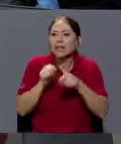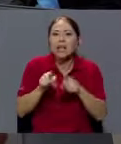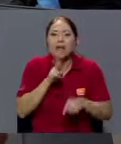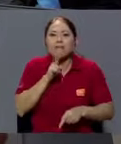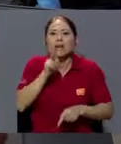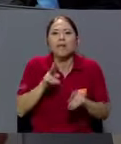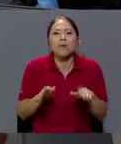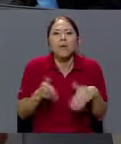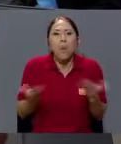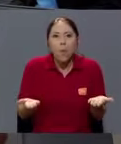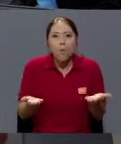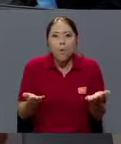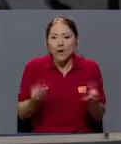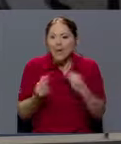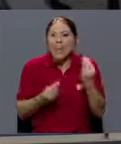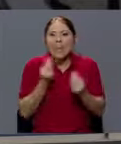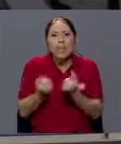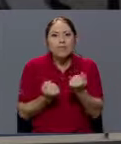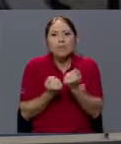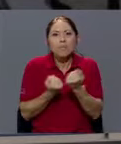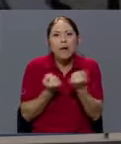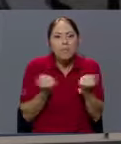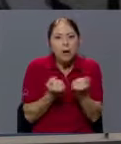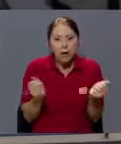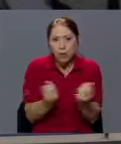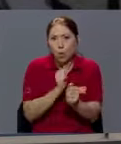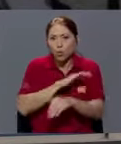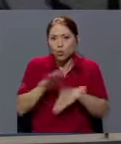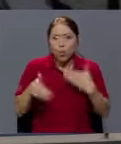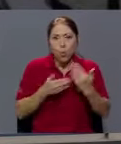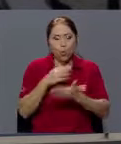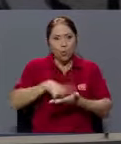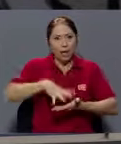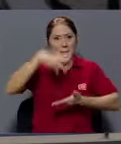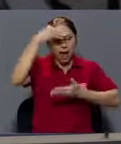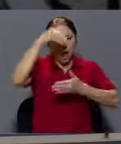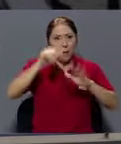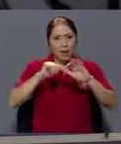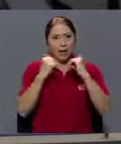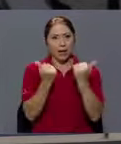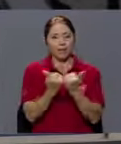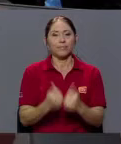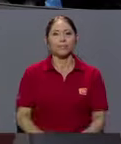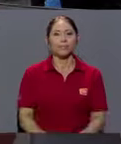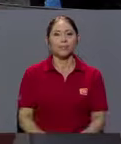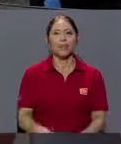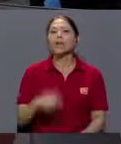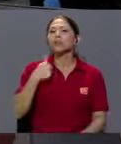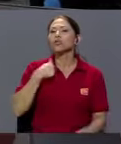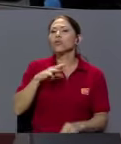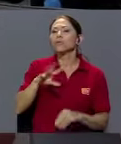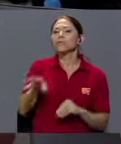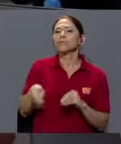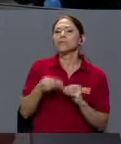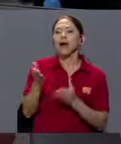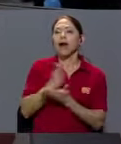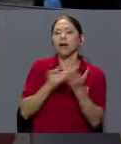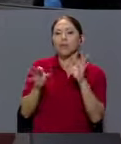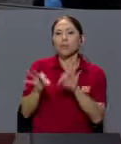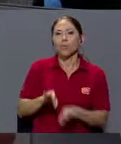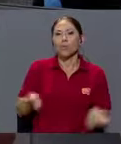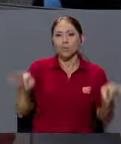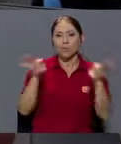su entorno a partir de todo lo que aprende en las aulas. Yo quisiera agregar, Maribel, una cuestión que me parece